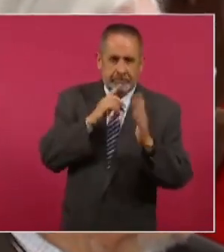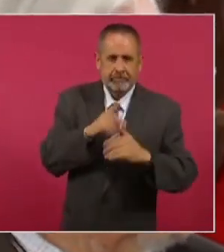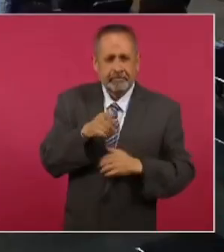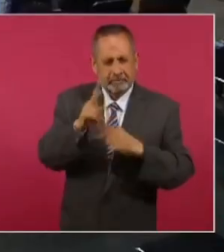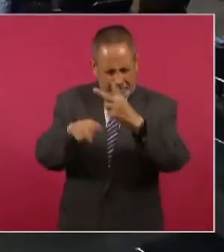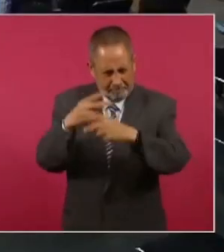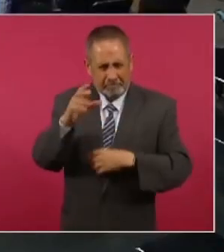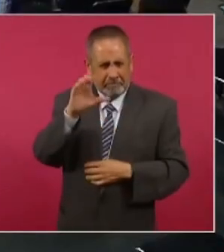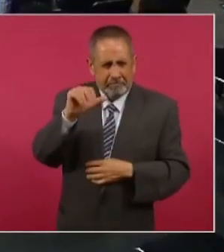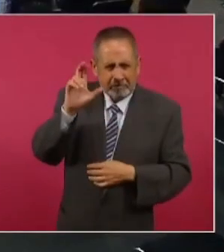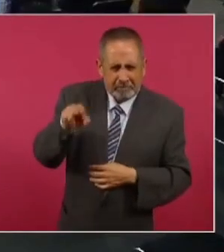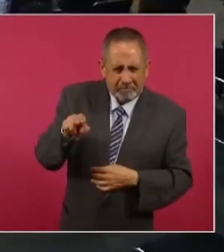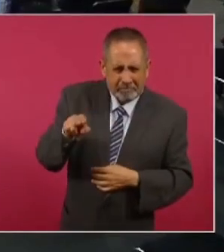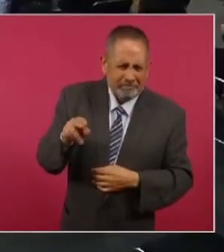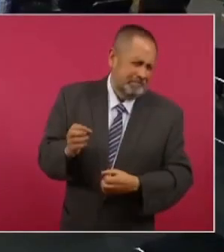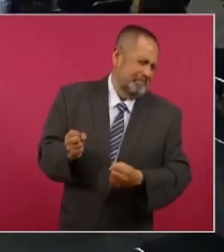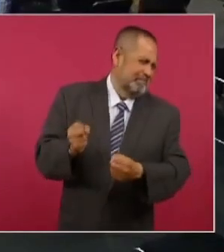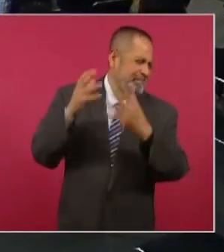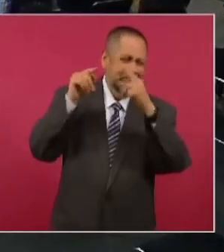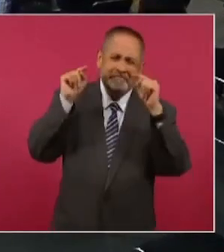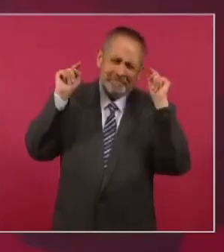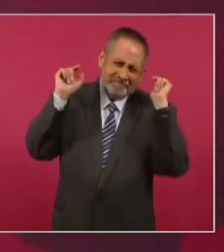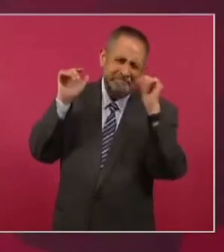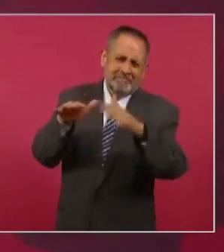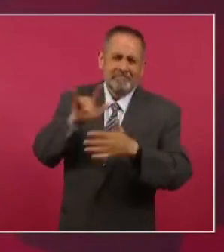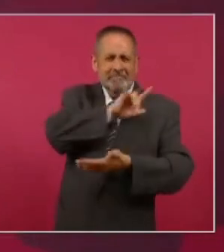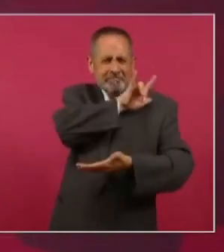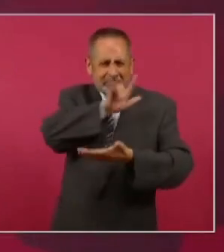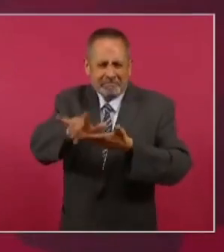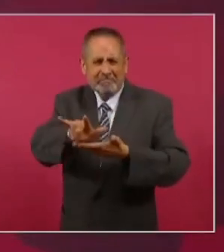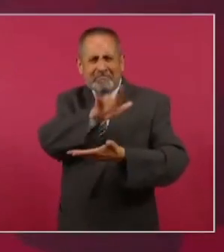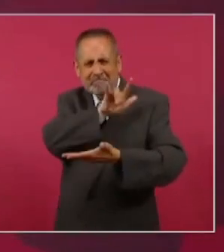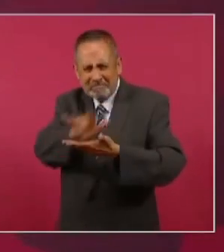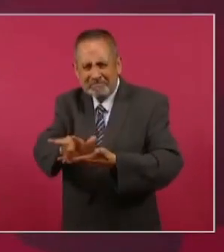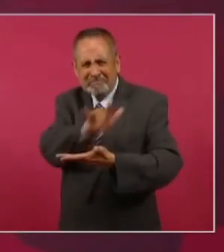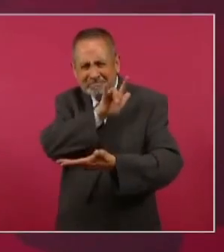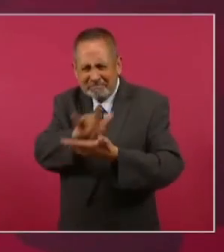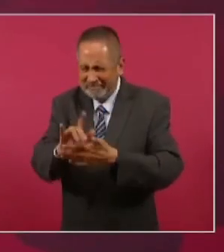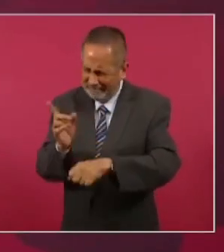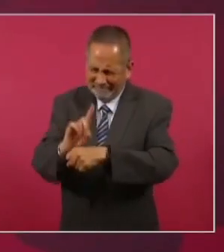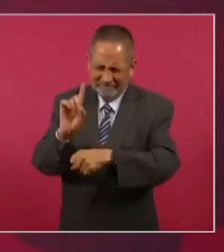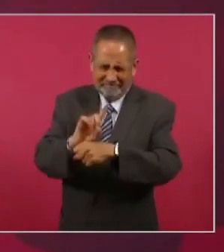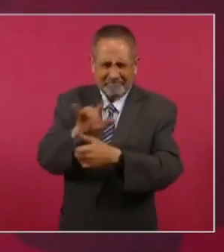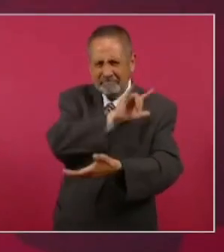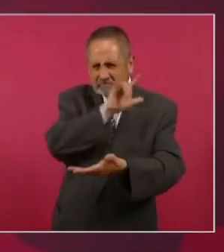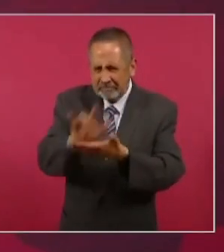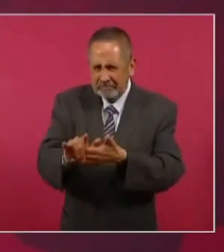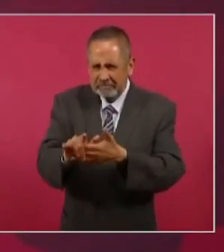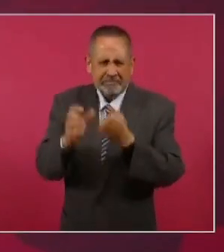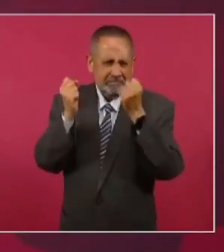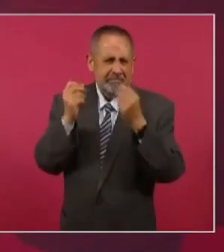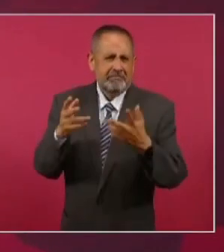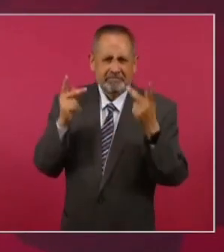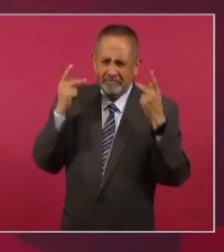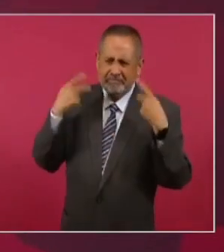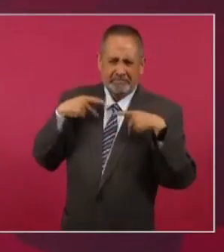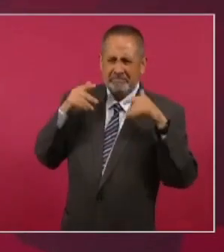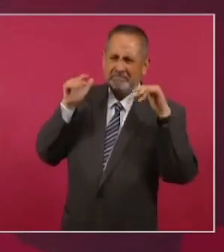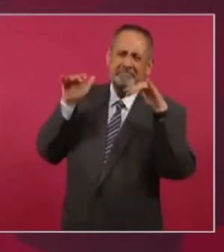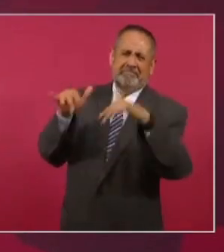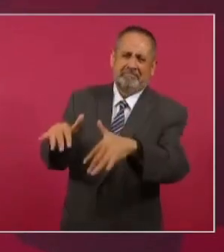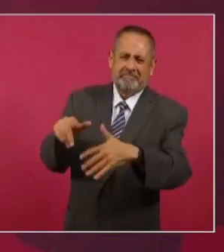a Cancún ¿saben cuántos vuelos llegan diarios o este